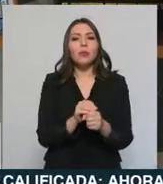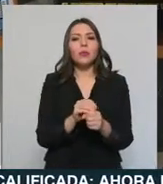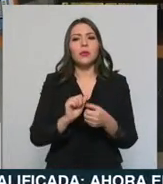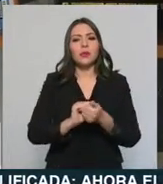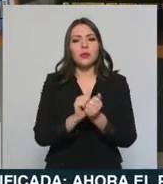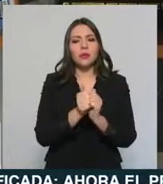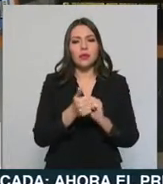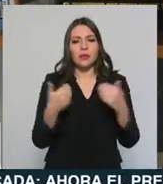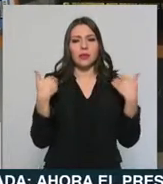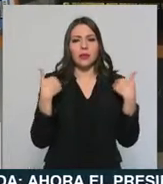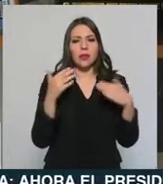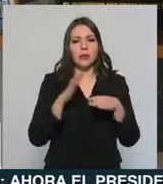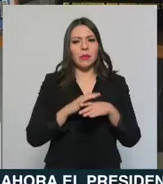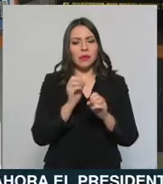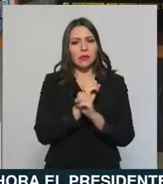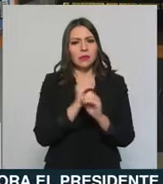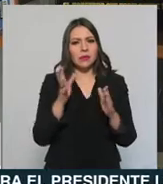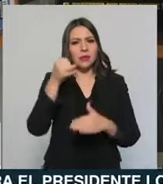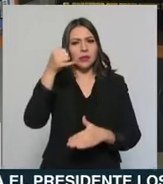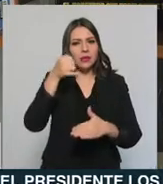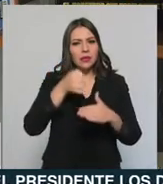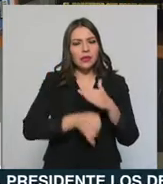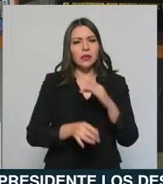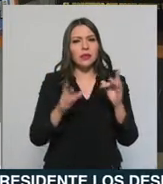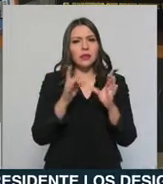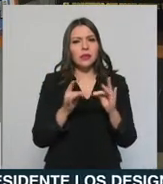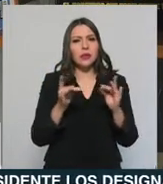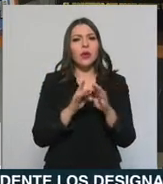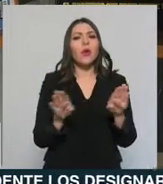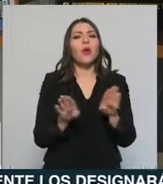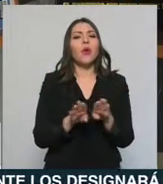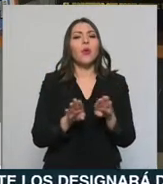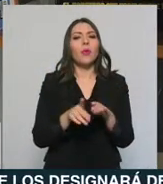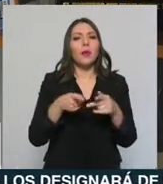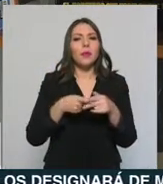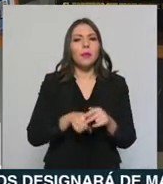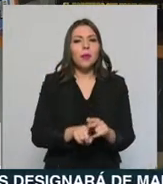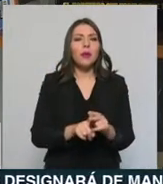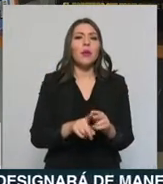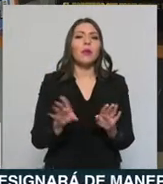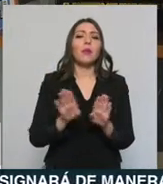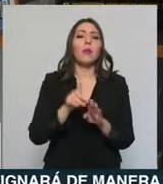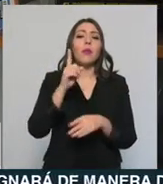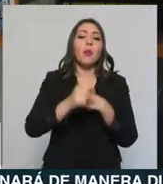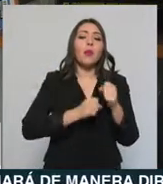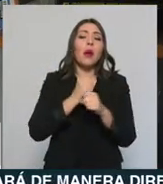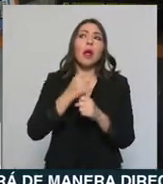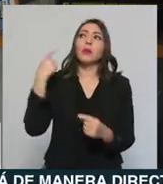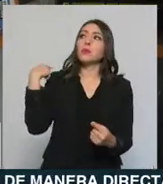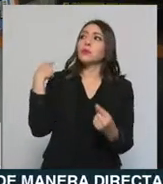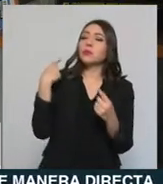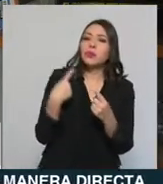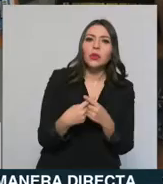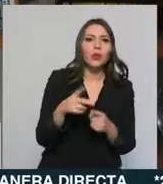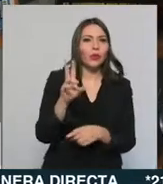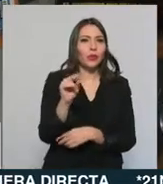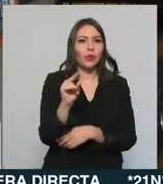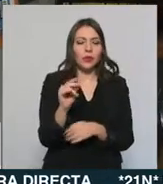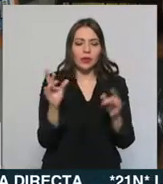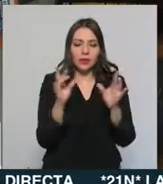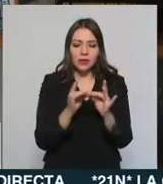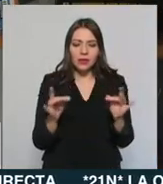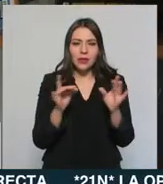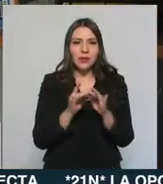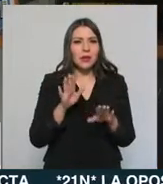reflexión, con profundidad y sobre todo contarla desde donde empezó, no de un año para acá, de una semana para acá, sino de una